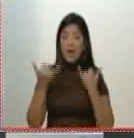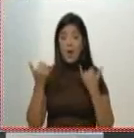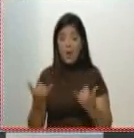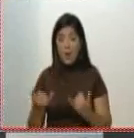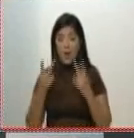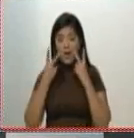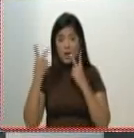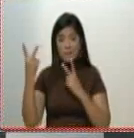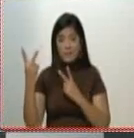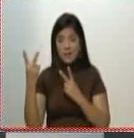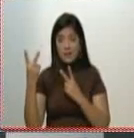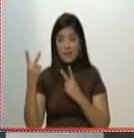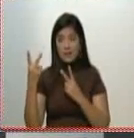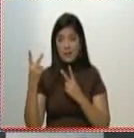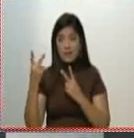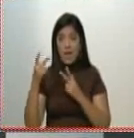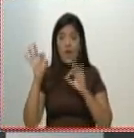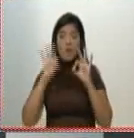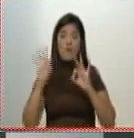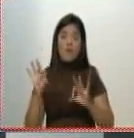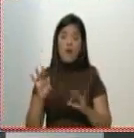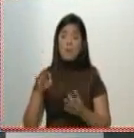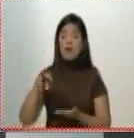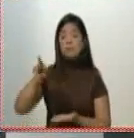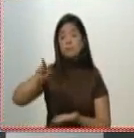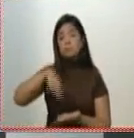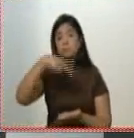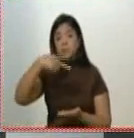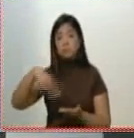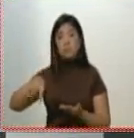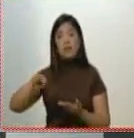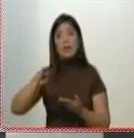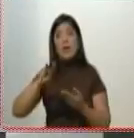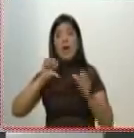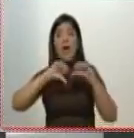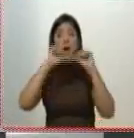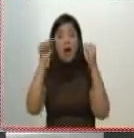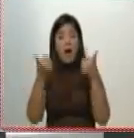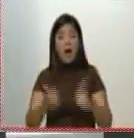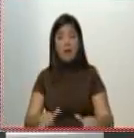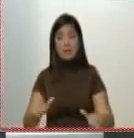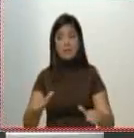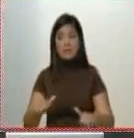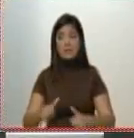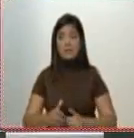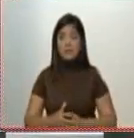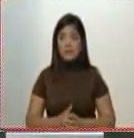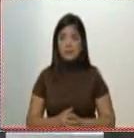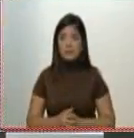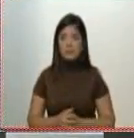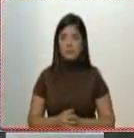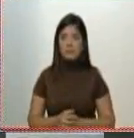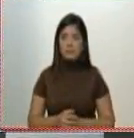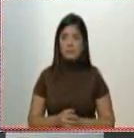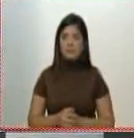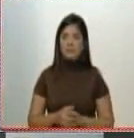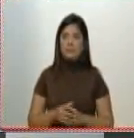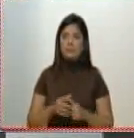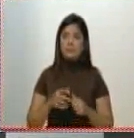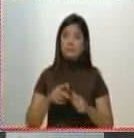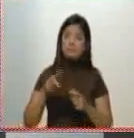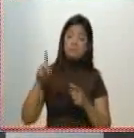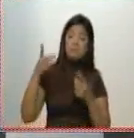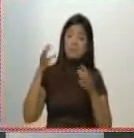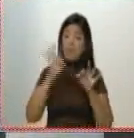estamos viendo la gimnasia rítmica. Son elementos artísticos y rítmicos con elementos acrobáticos y